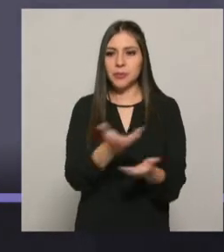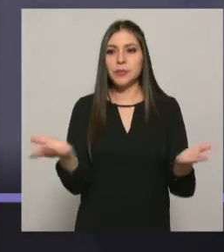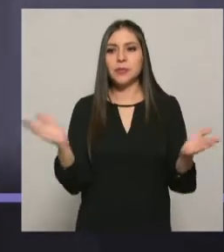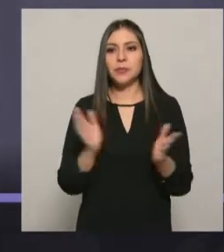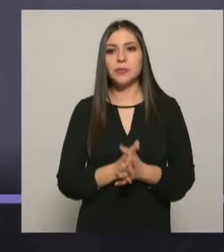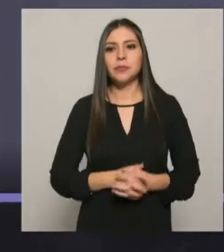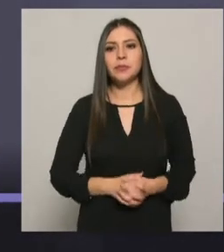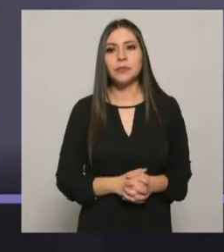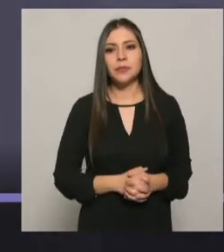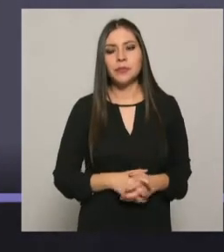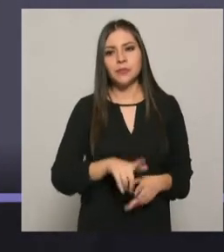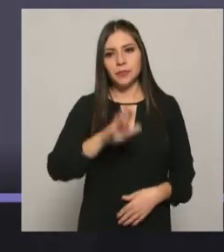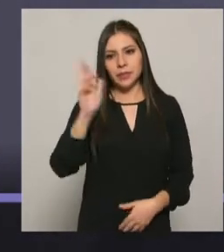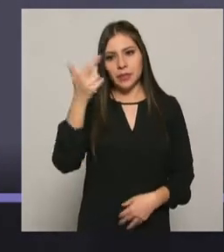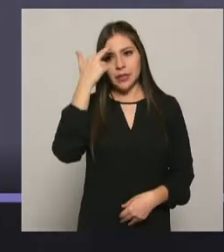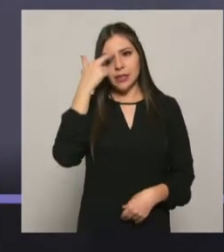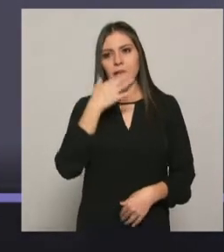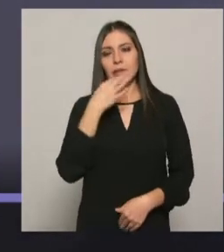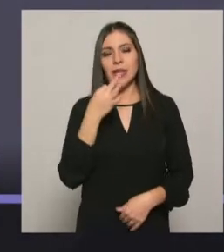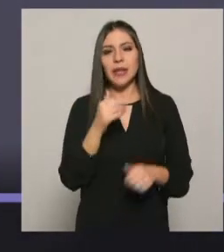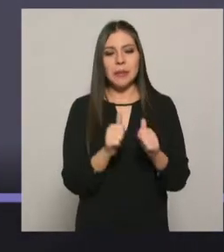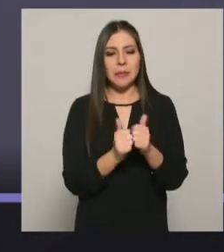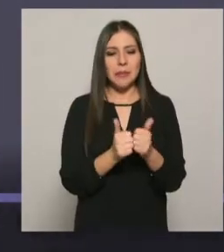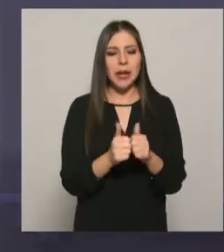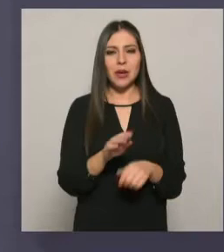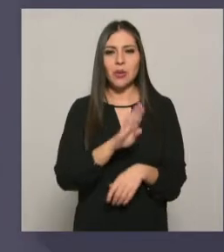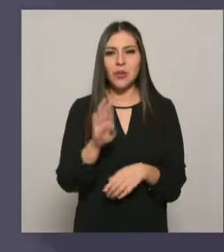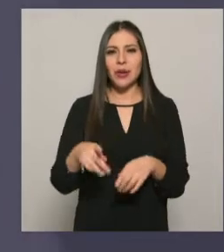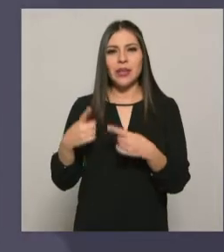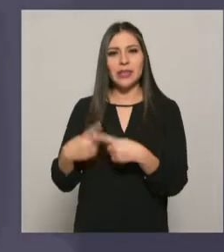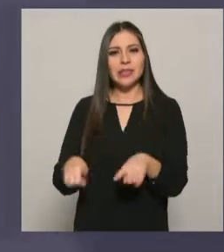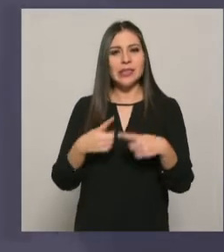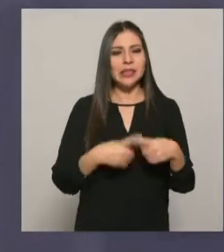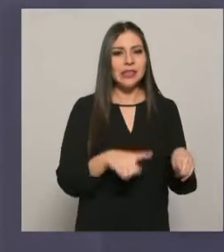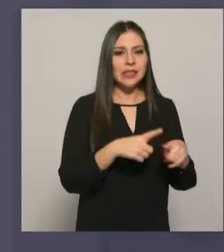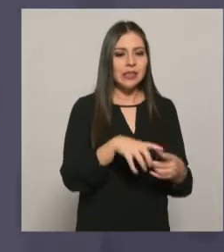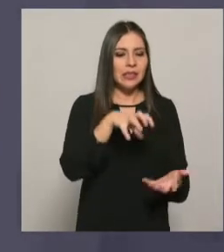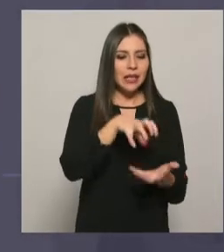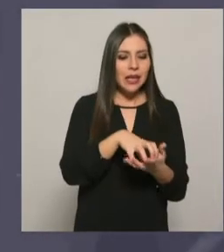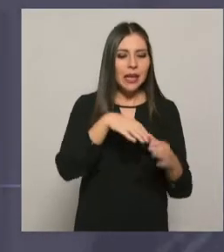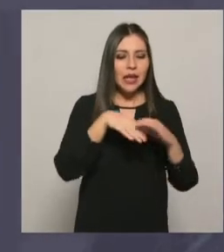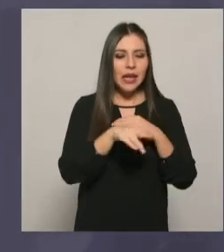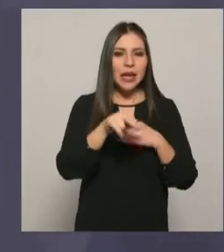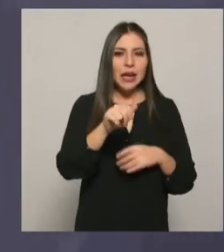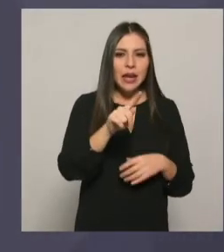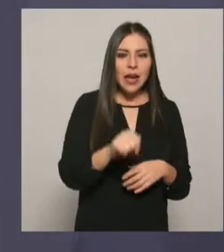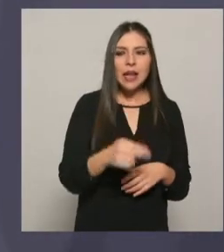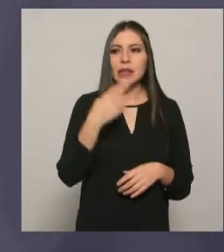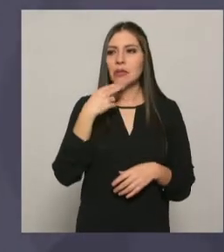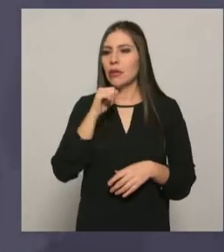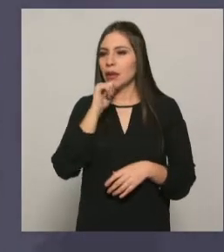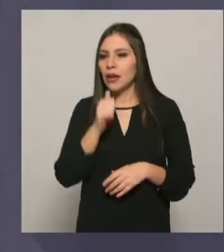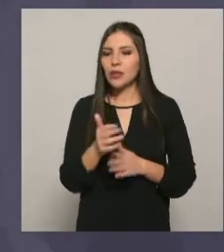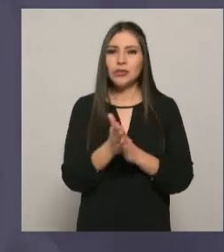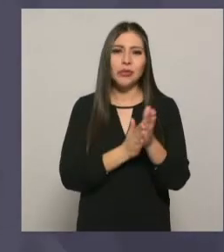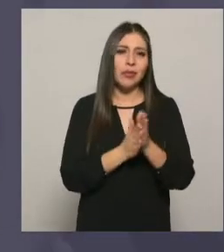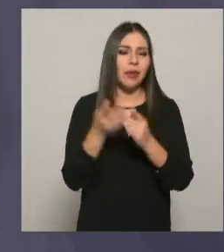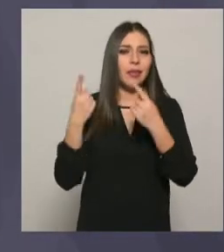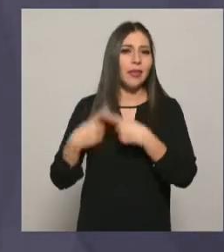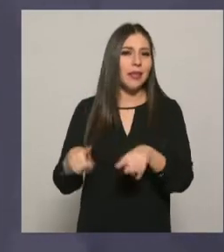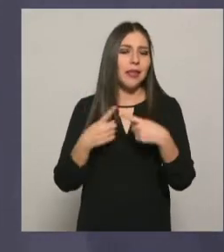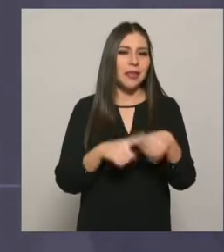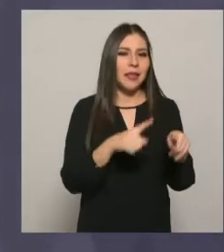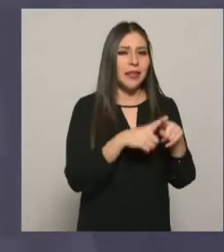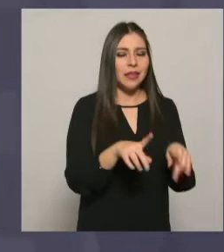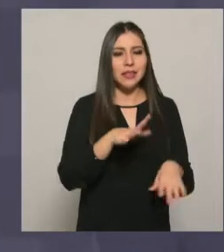el pan de muerto y la diversidad de panes de muerto que hay, con nata, sin nata, con azúcar, sin azúcar, de chocolate, en fin, es